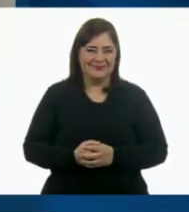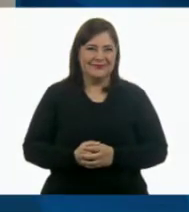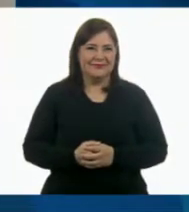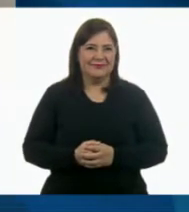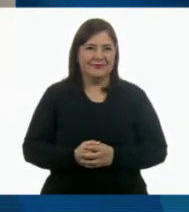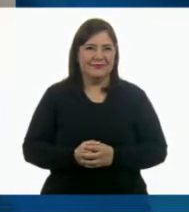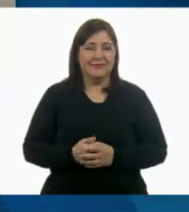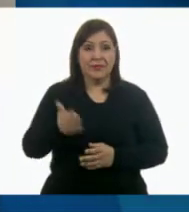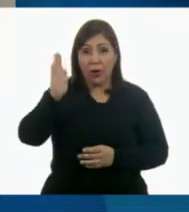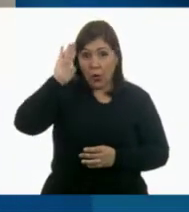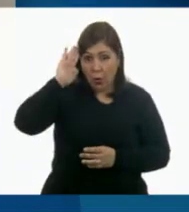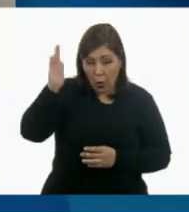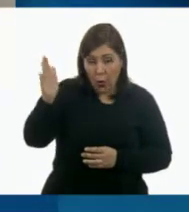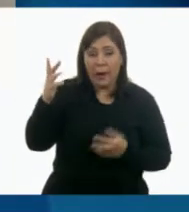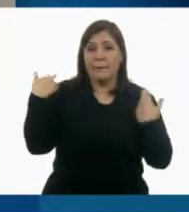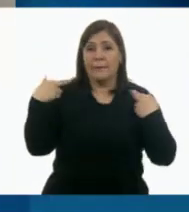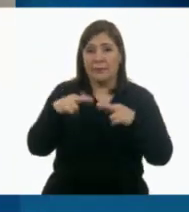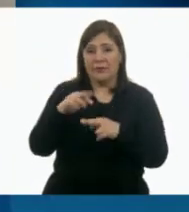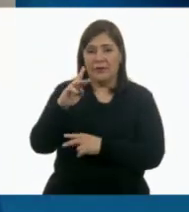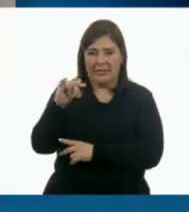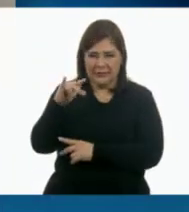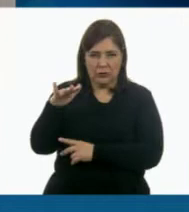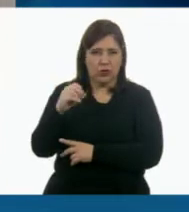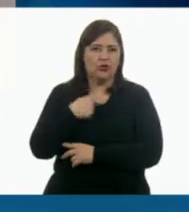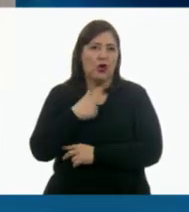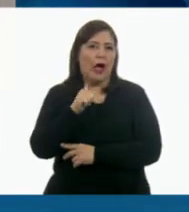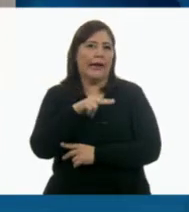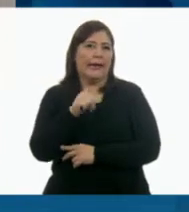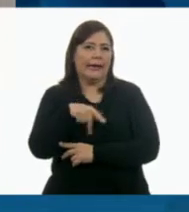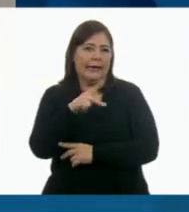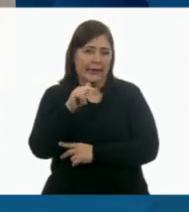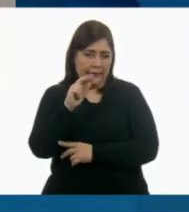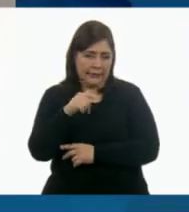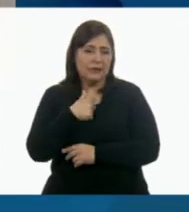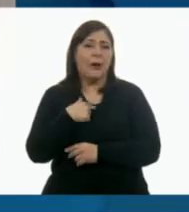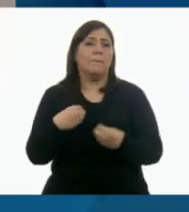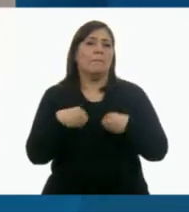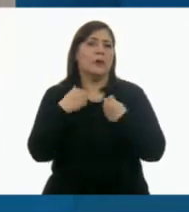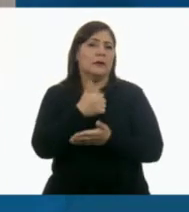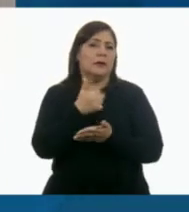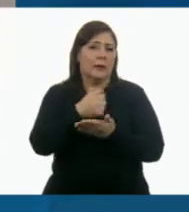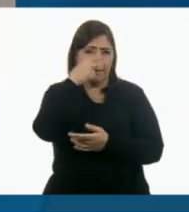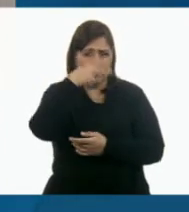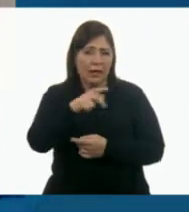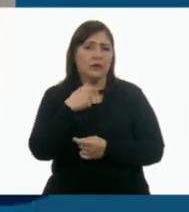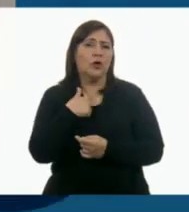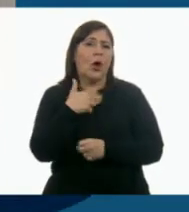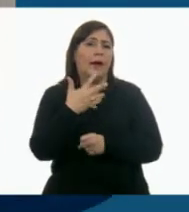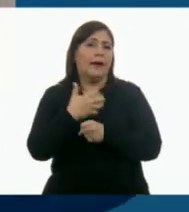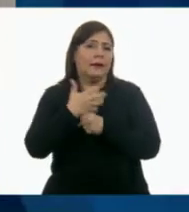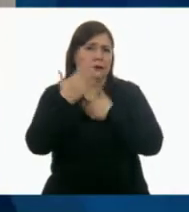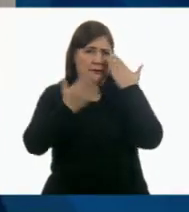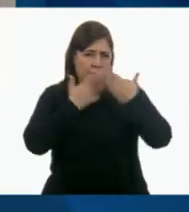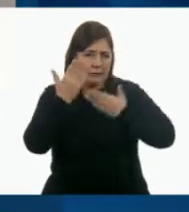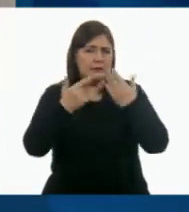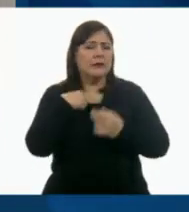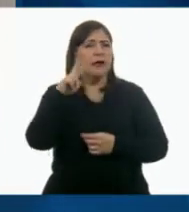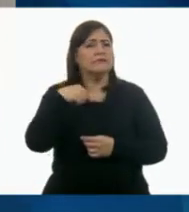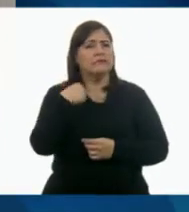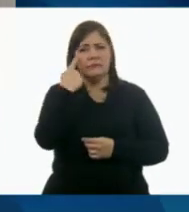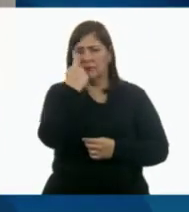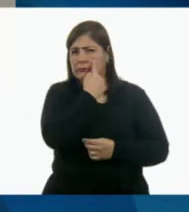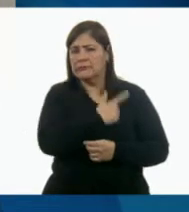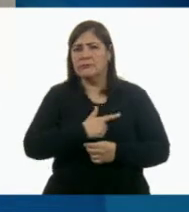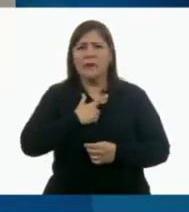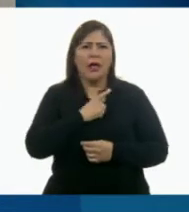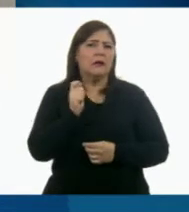Hola, profesor Francisco. Me llamo Ana Karen. Vivo en la Ciudad de México y estudio quinto grado. Me gustó mucho la clase del martes